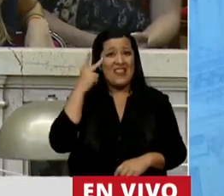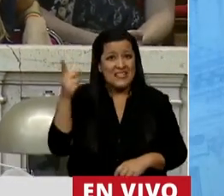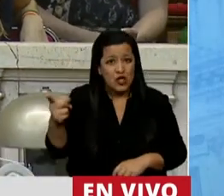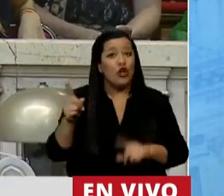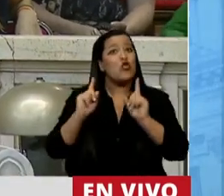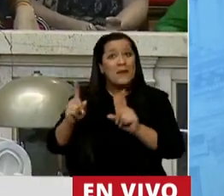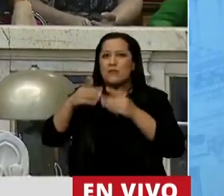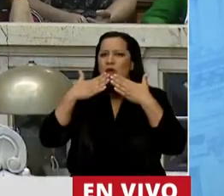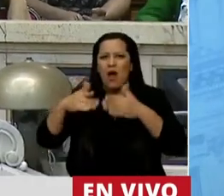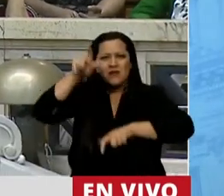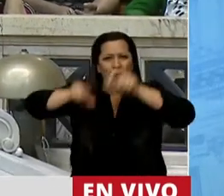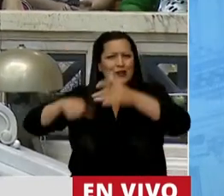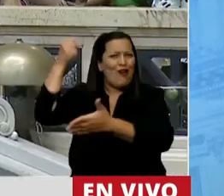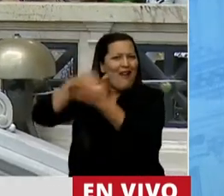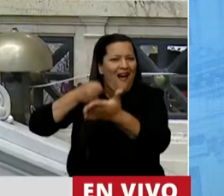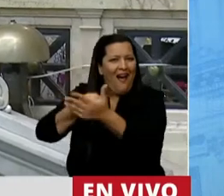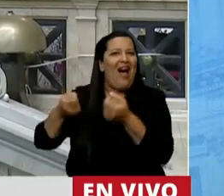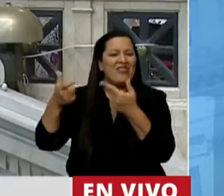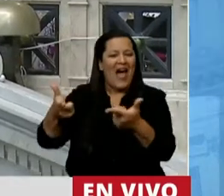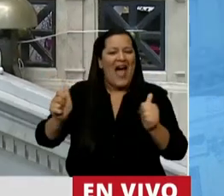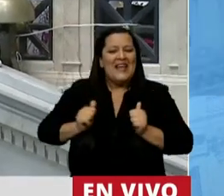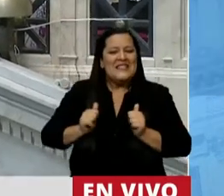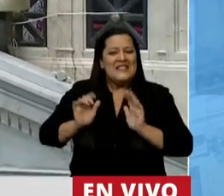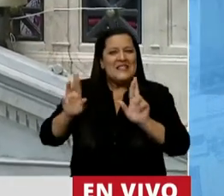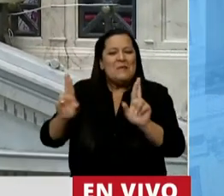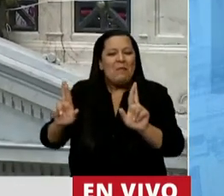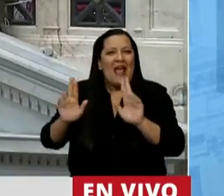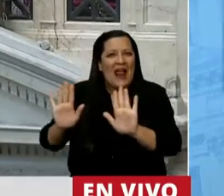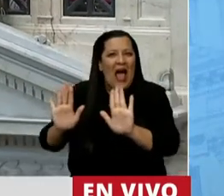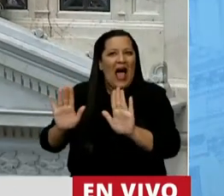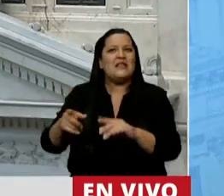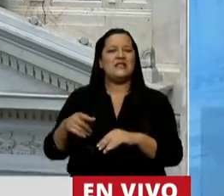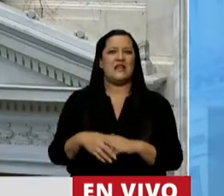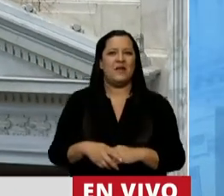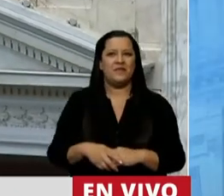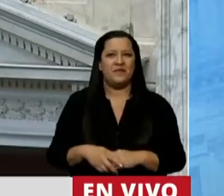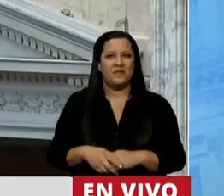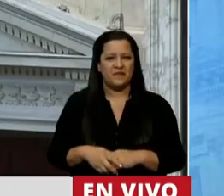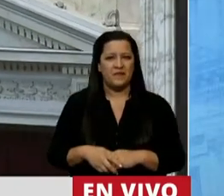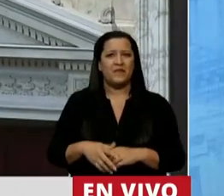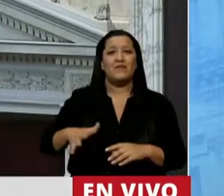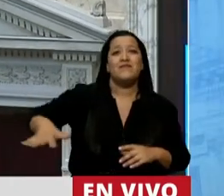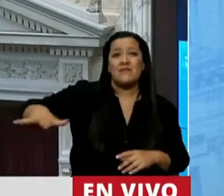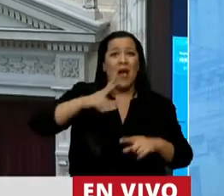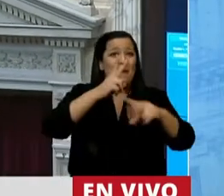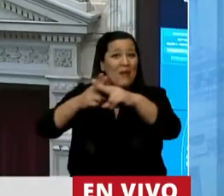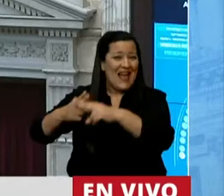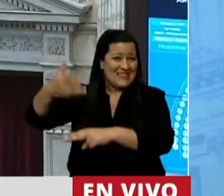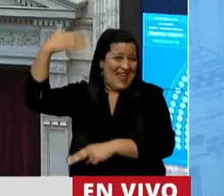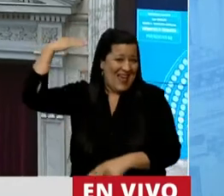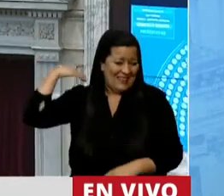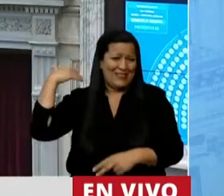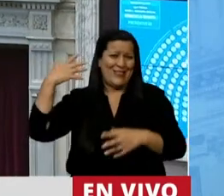la militancia la que albergó la esperanza, resguardándola del frío intempestivo en todas las plazas del país, a la